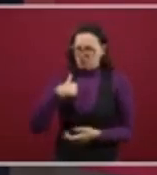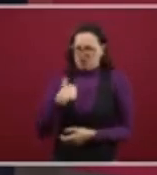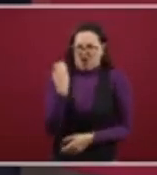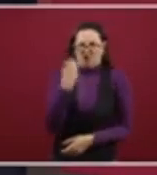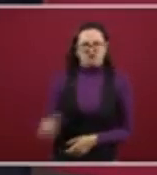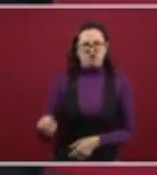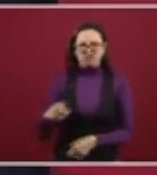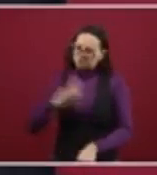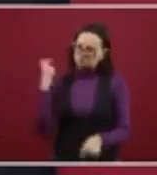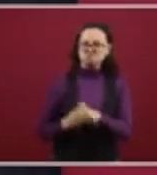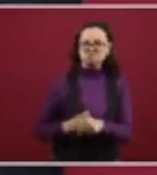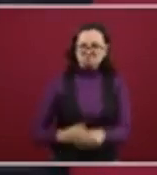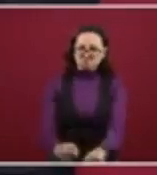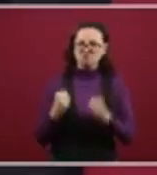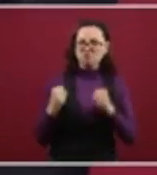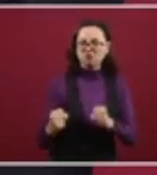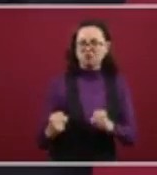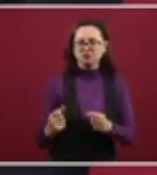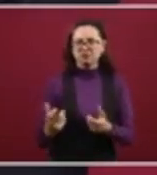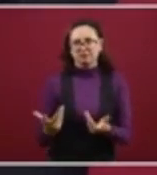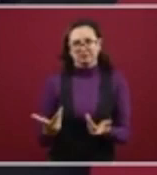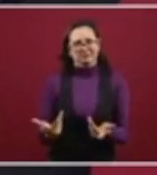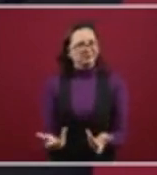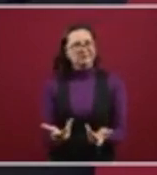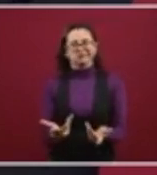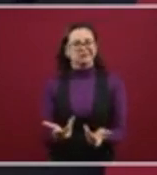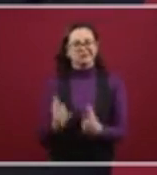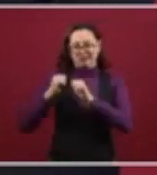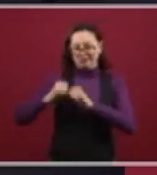La autoridad así es como una hoja seca,